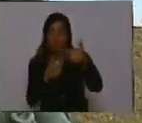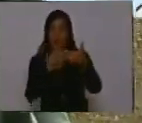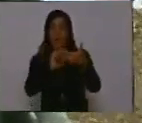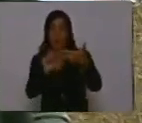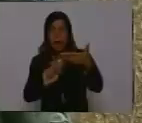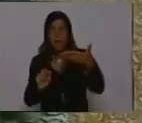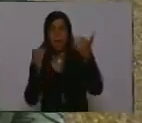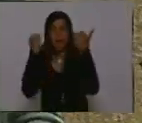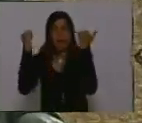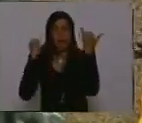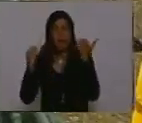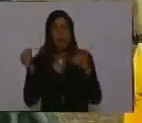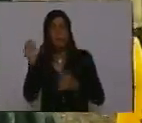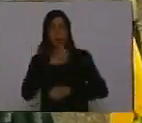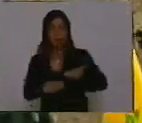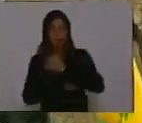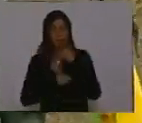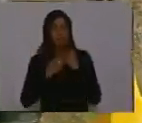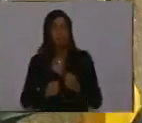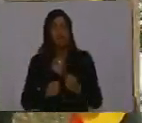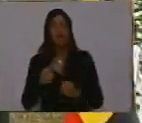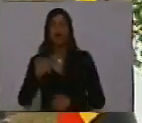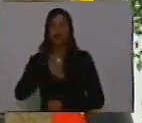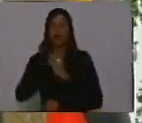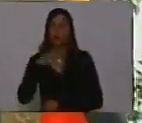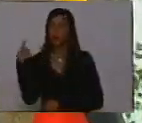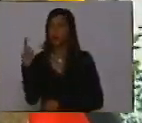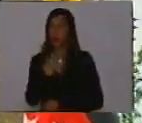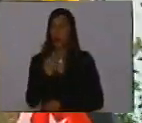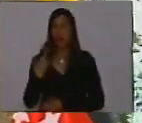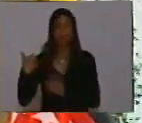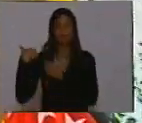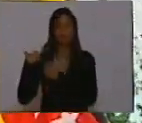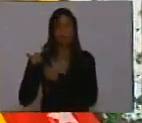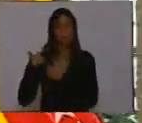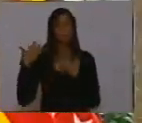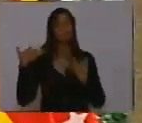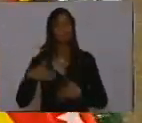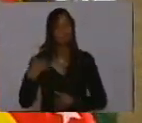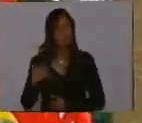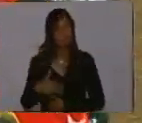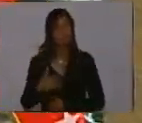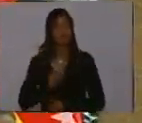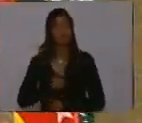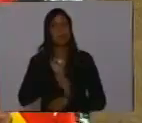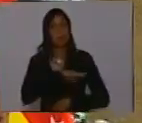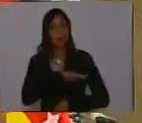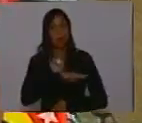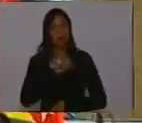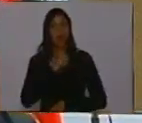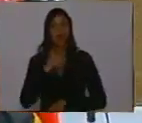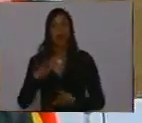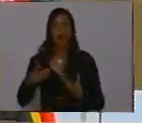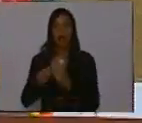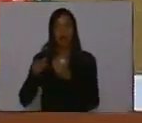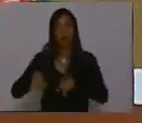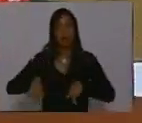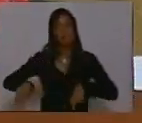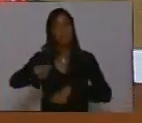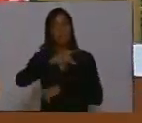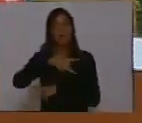capacidades. Por eso es una obligación moral en este espacio, junto a Francisco de